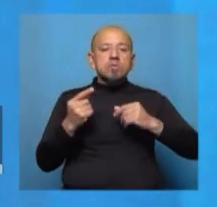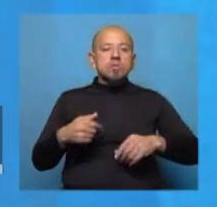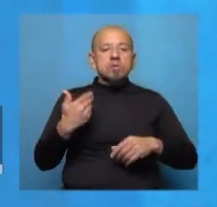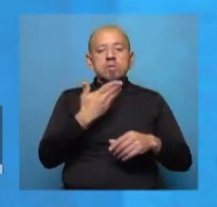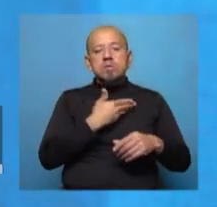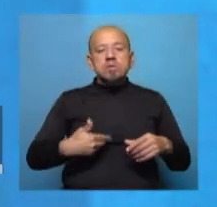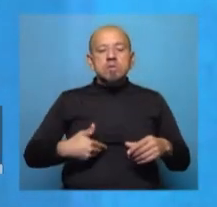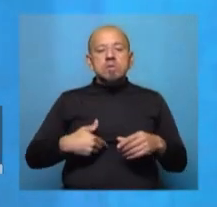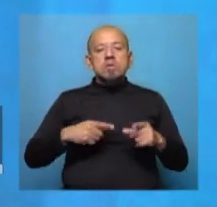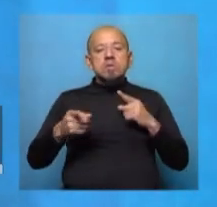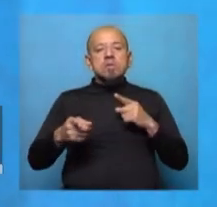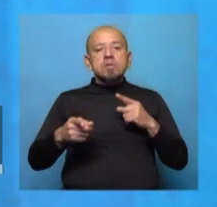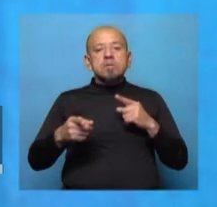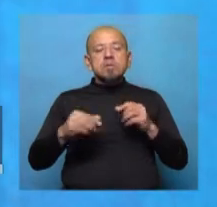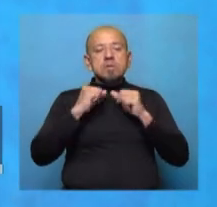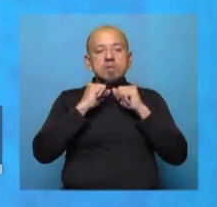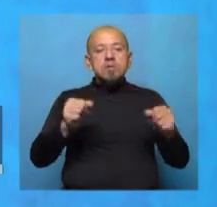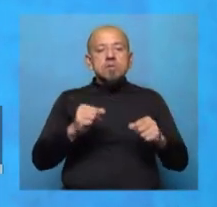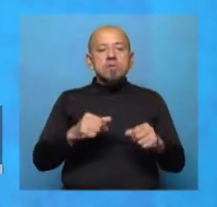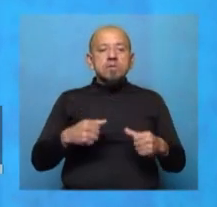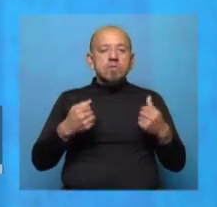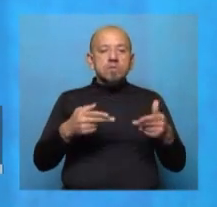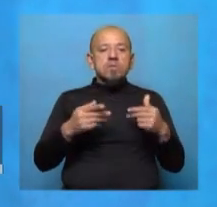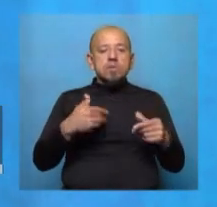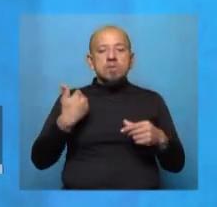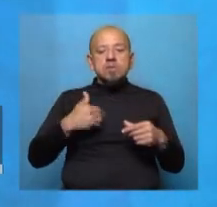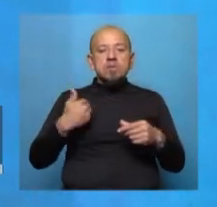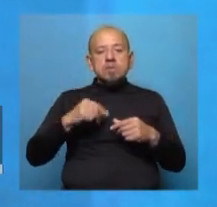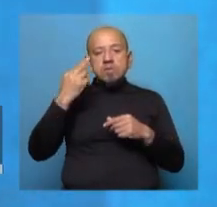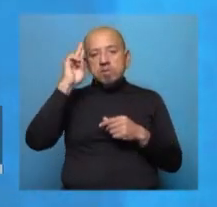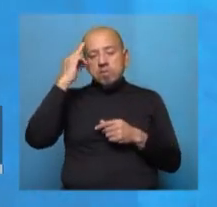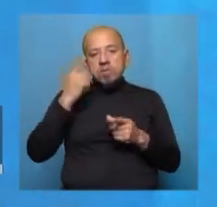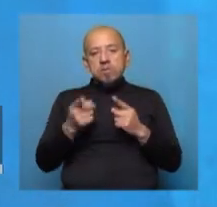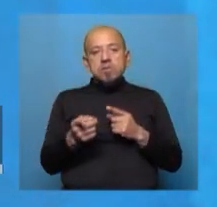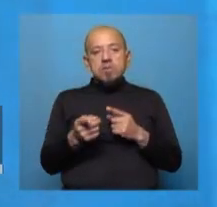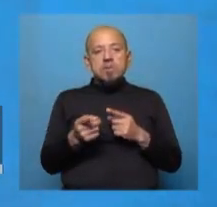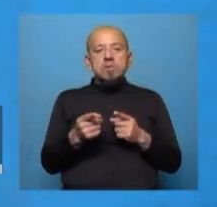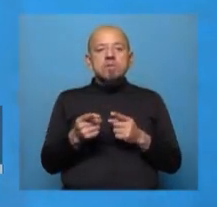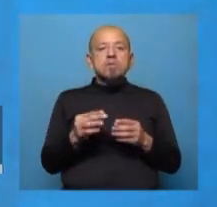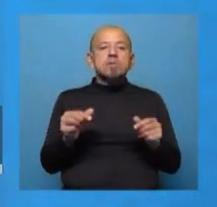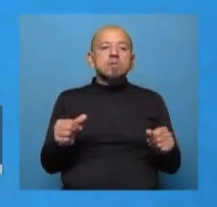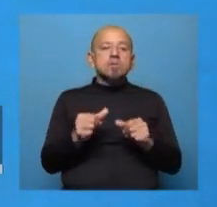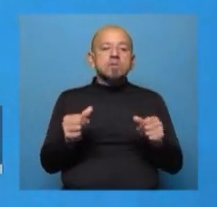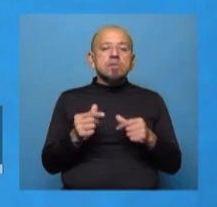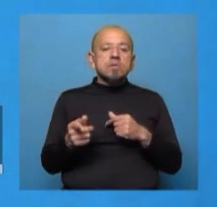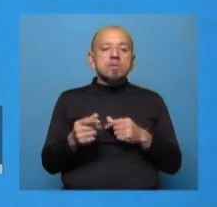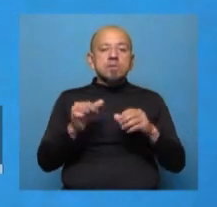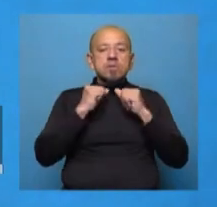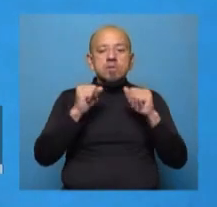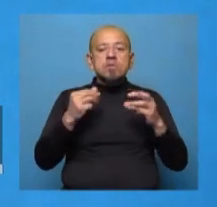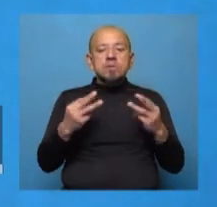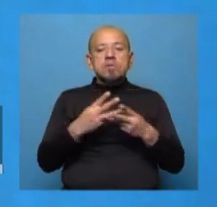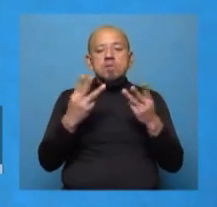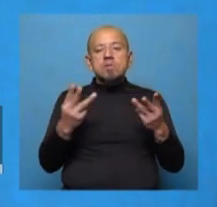y de las federaciones de fútbol de Argentina y de Uruguay lo integraba y lo presidía el secretario